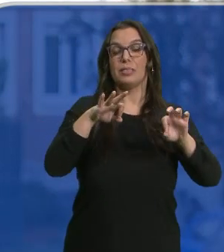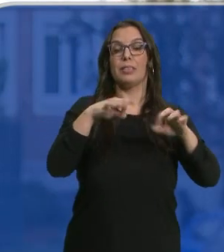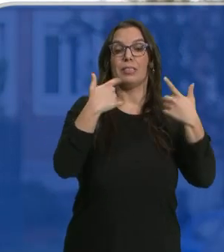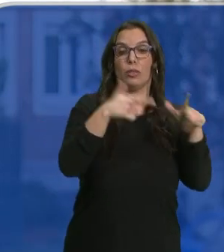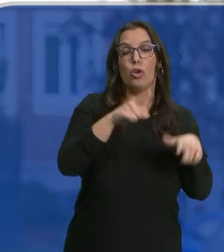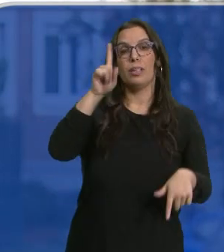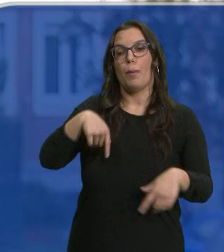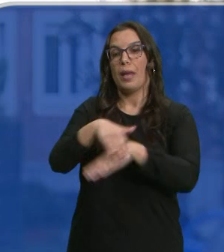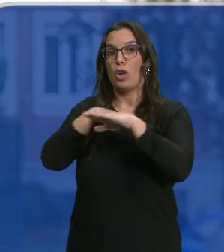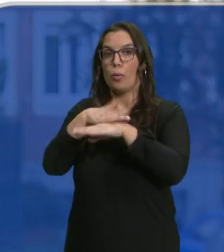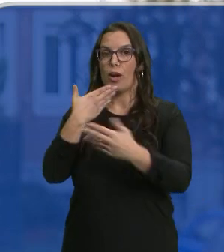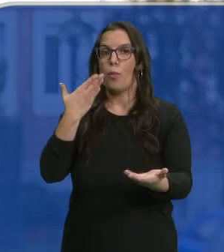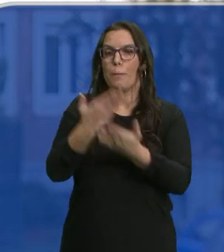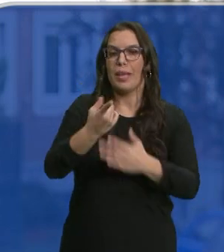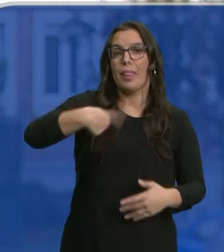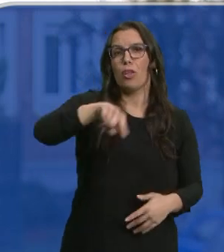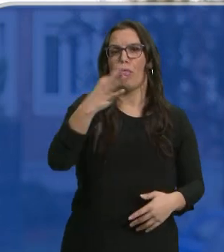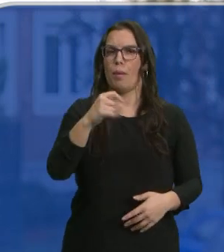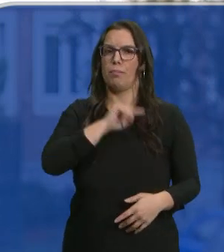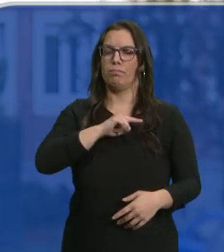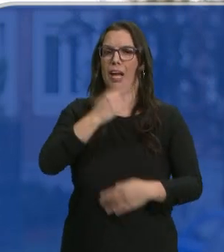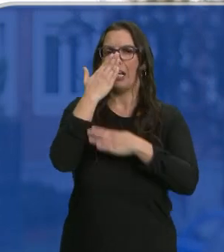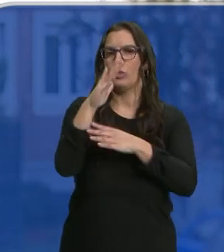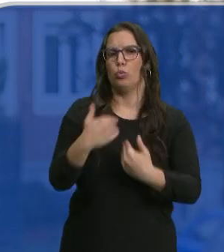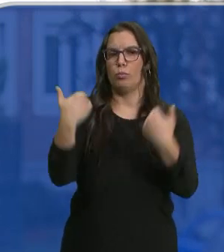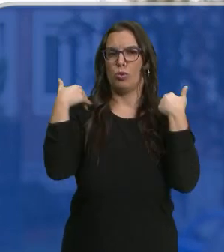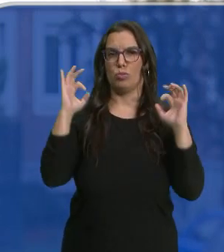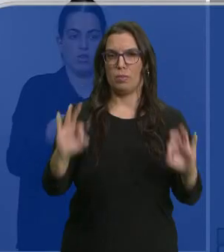el Gobierno les pide responsabilidad.